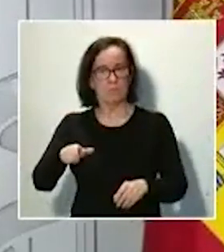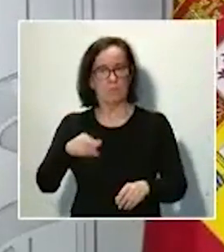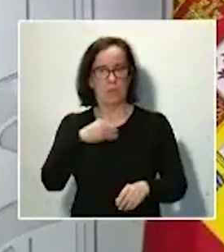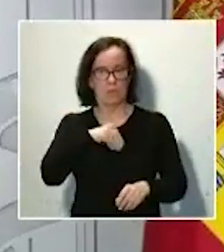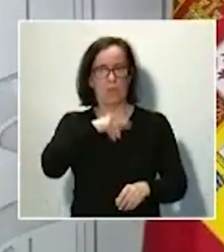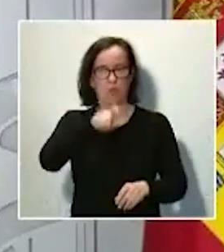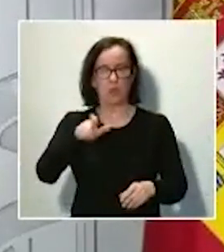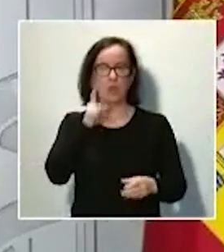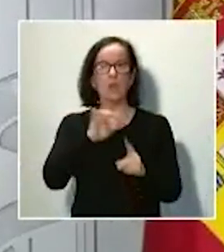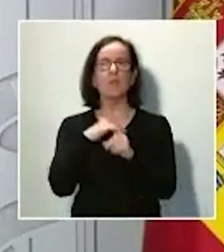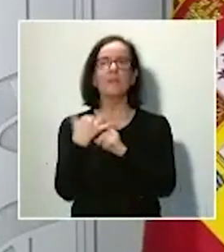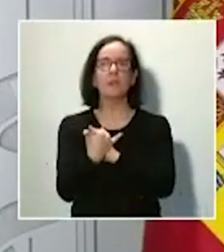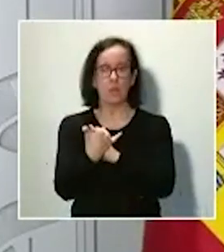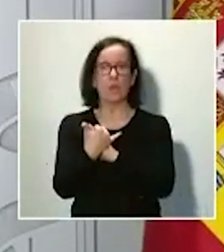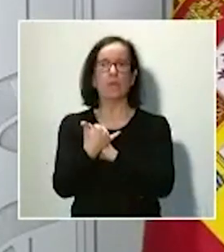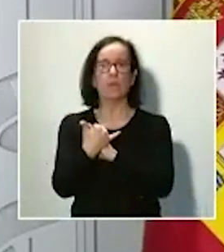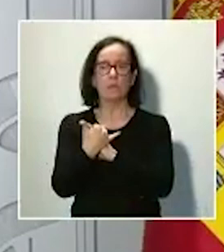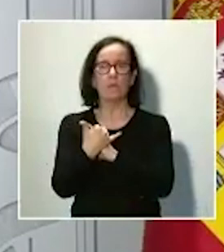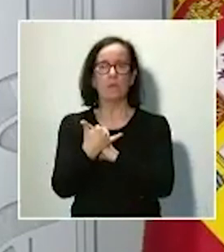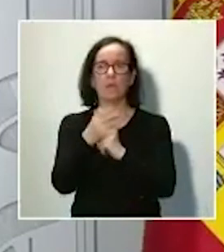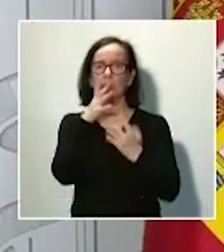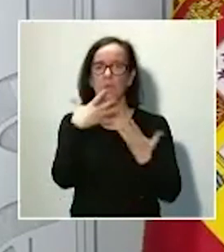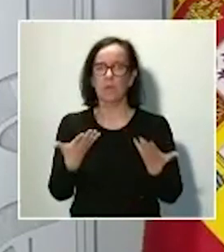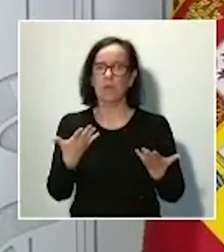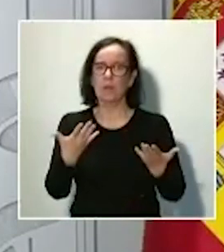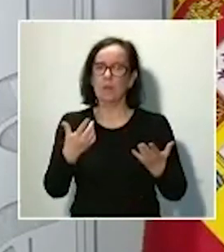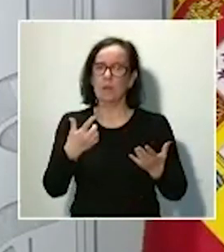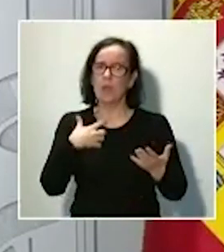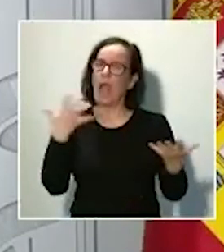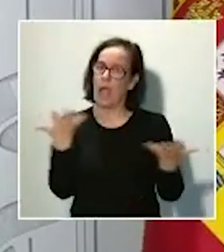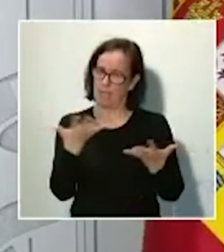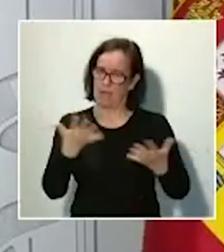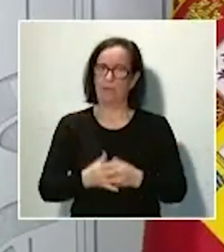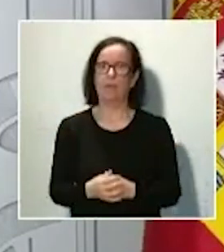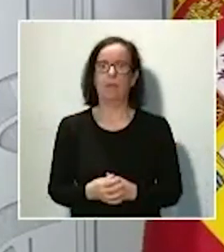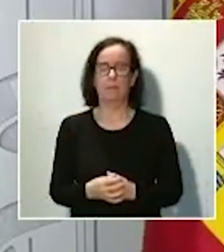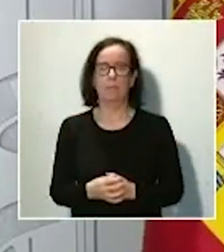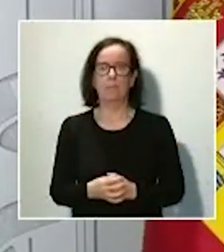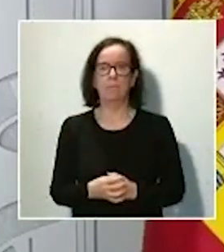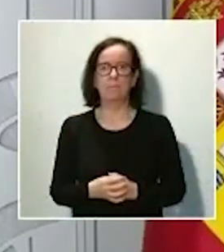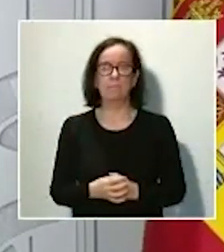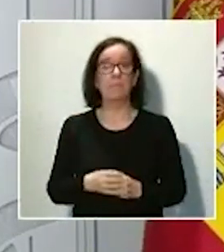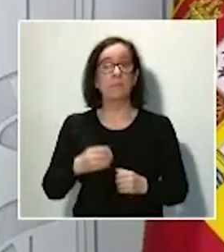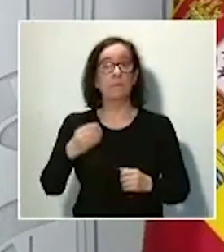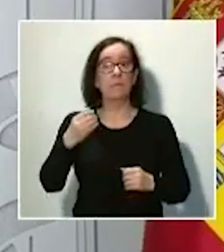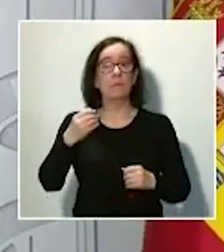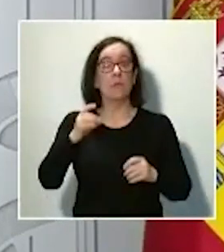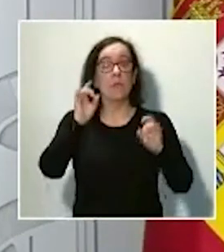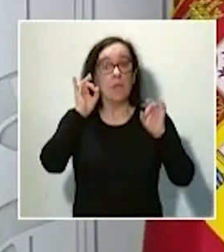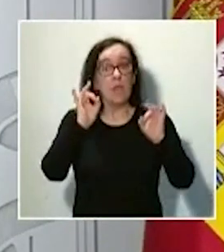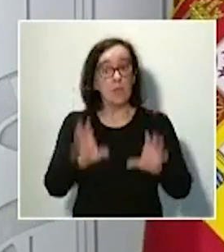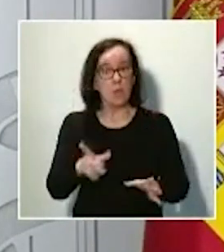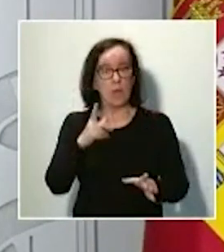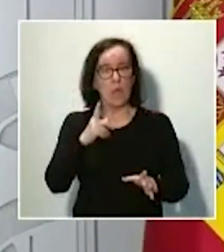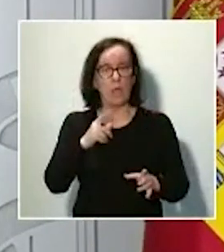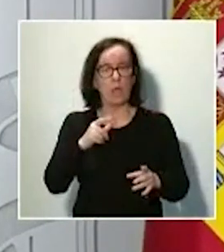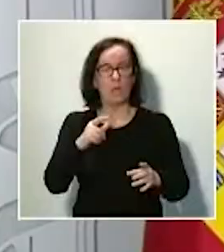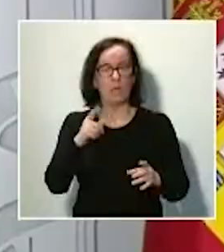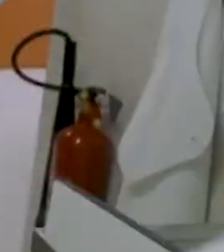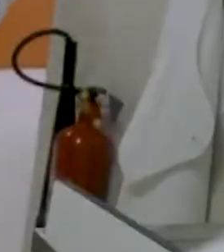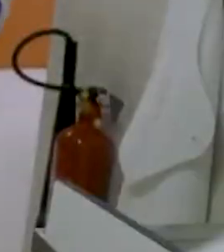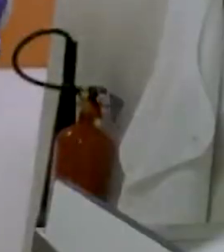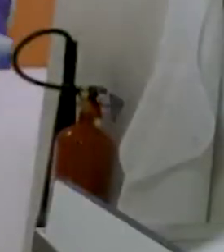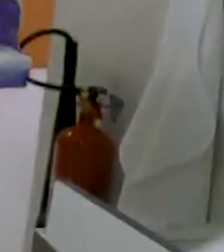de apoyo económico para trabajadores de base y trabajadores independientes. Según el ministro de Salud, Salvador Illa, el gobierno aprobó una inyección de